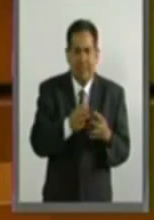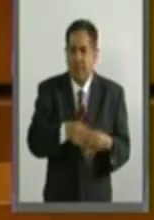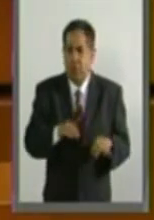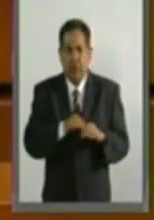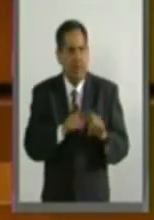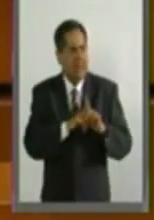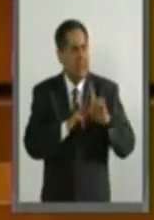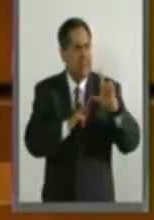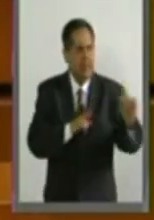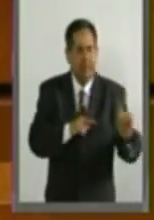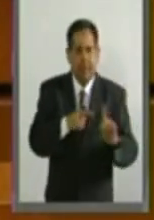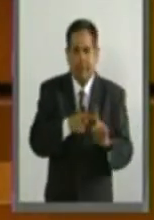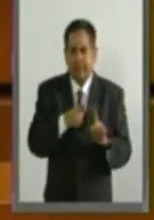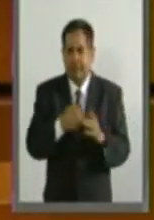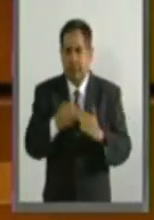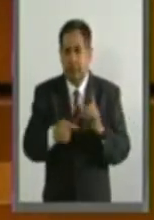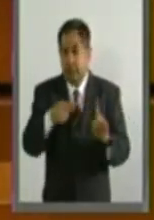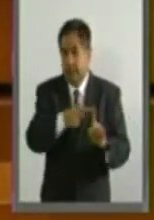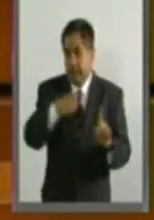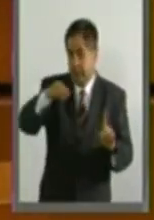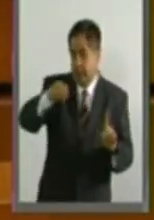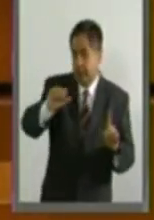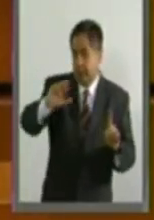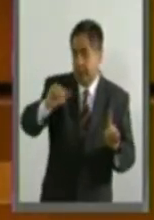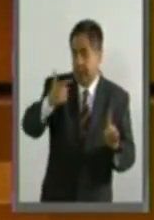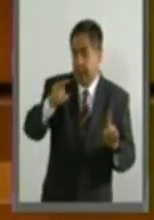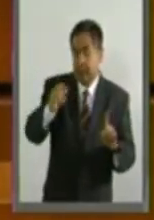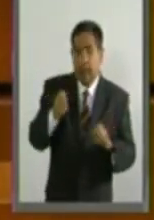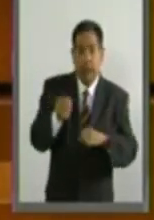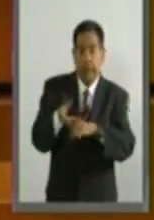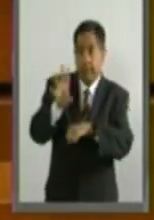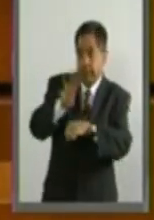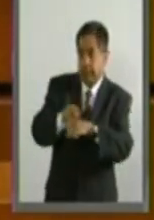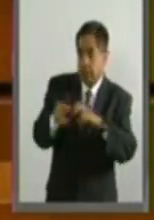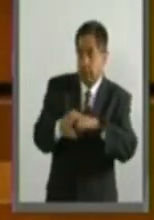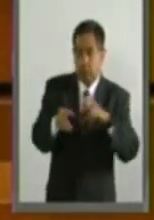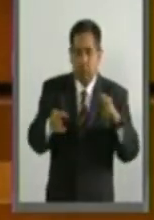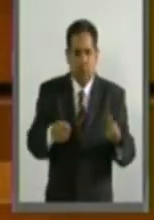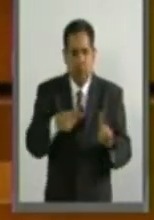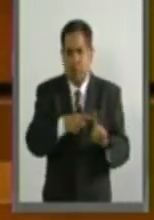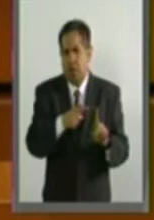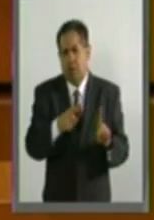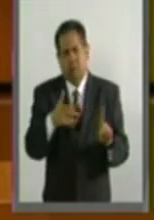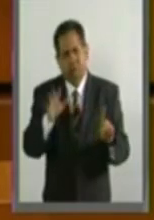nosotros. Margarita, que hoy pide licencia,